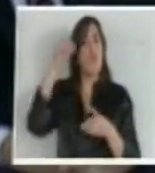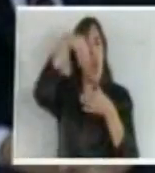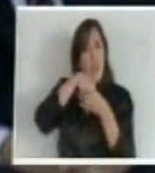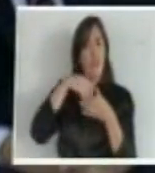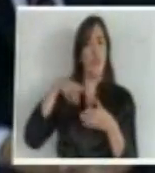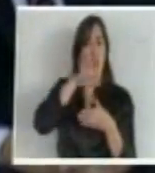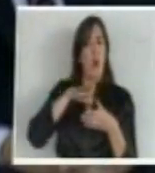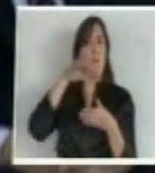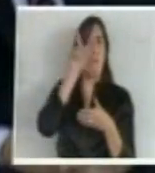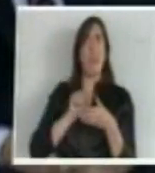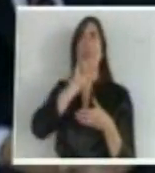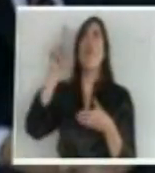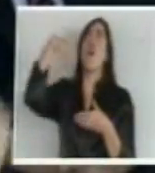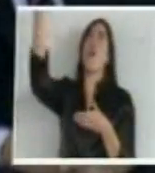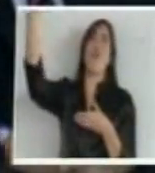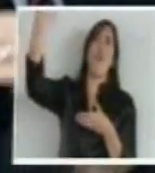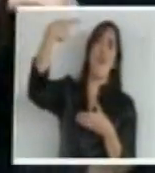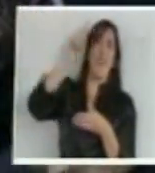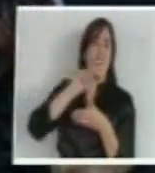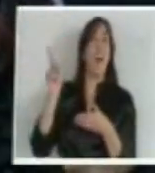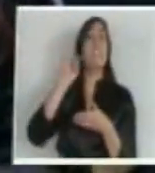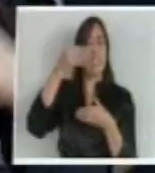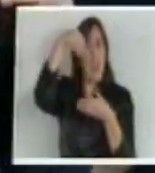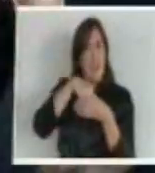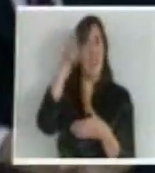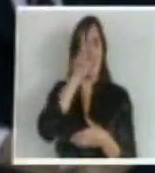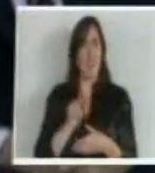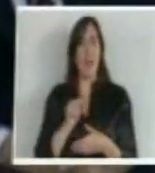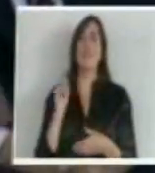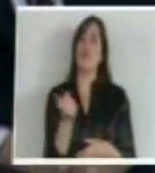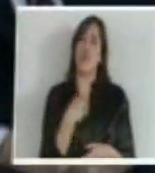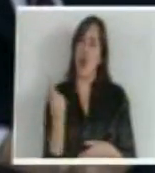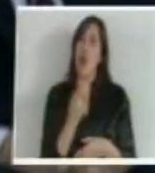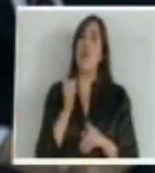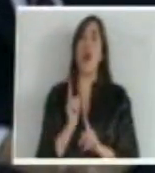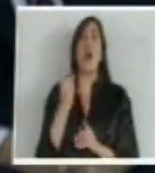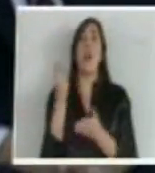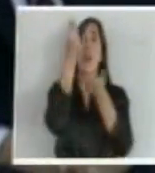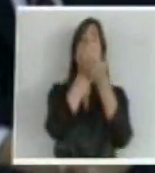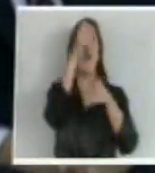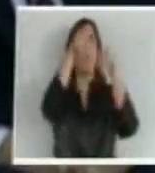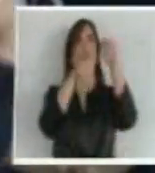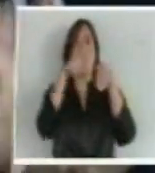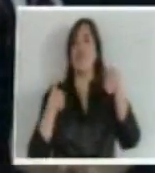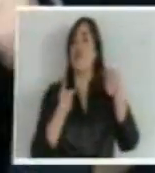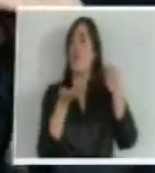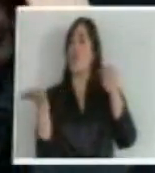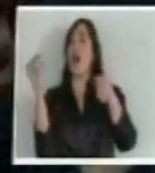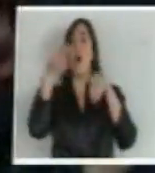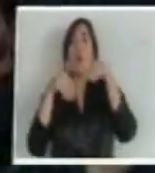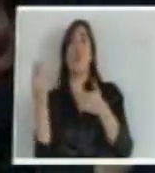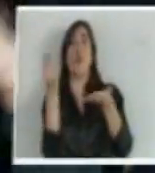y se tomen en los ámbitos donde hombres y mujeres han sido votados por la sociedad en